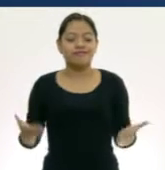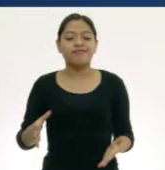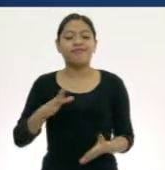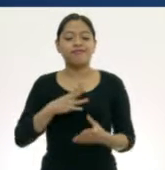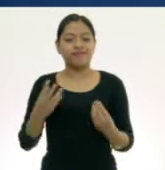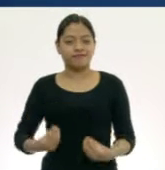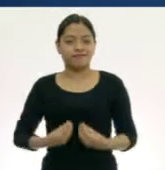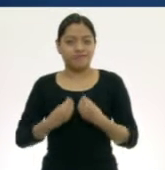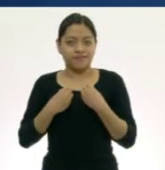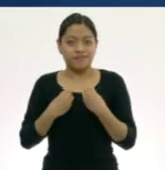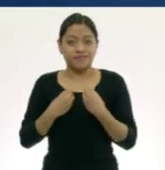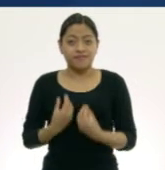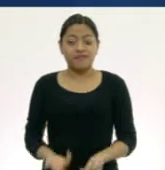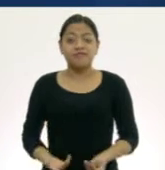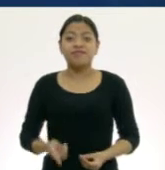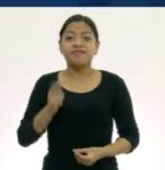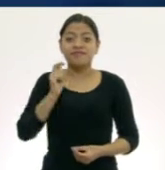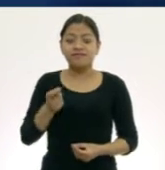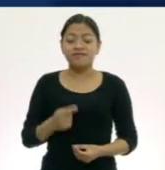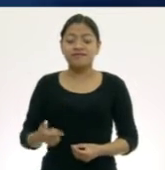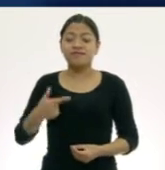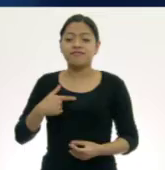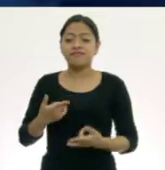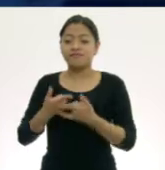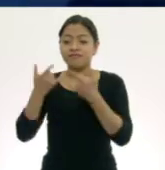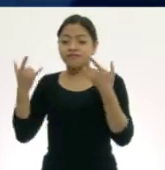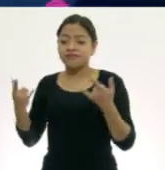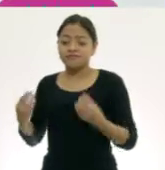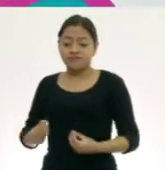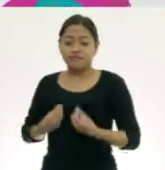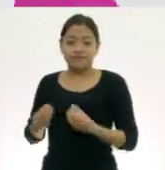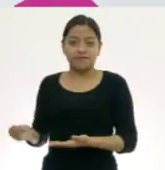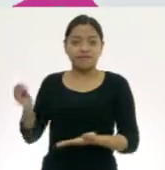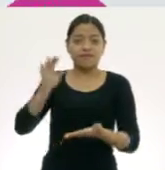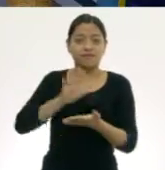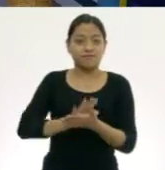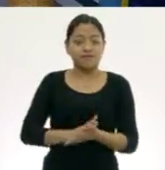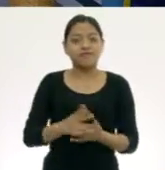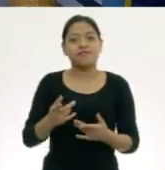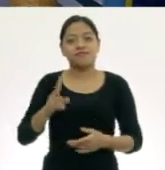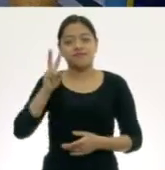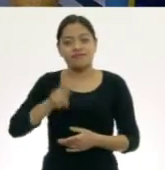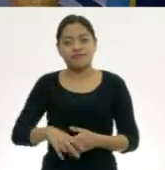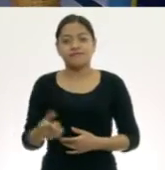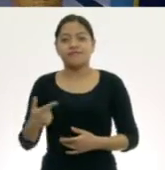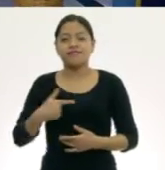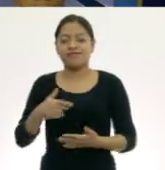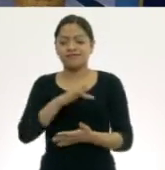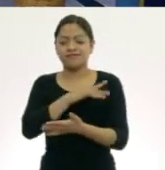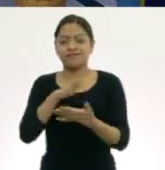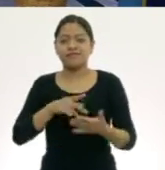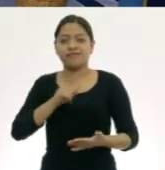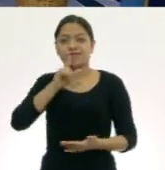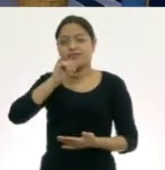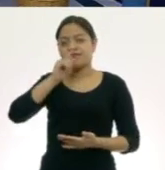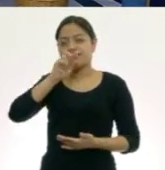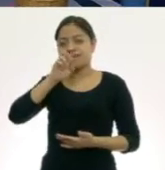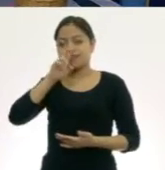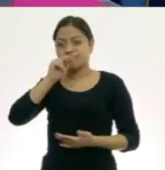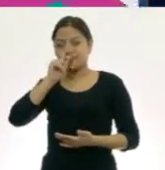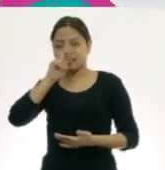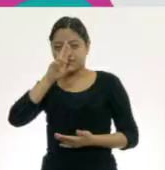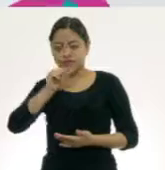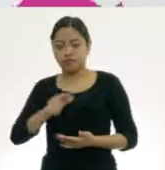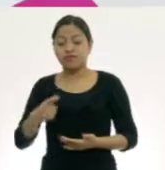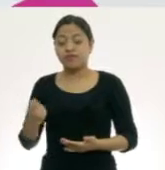existencia, que tuviera la inexpresable ambigüedad de la existencia. Y ya que hablo de la literatura, diré que a los 6